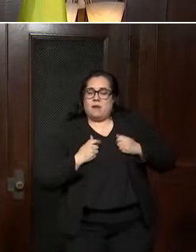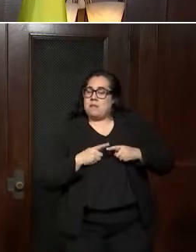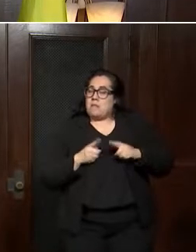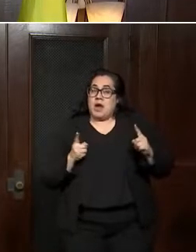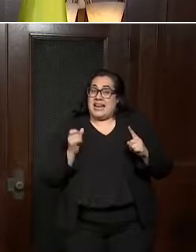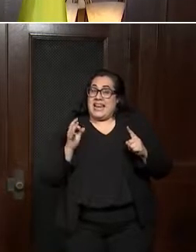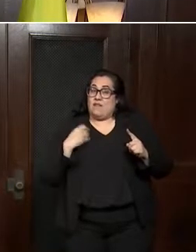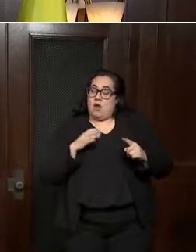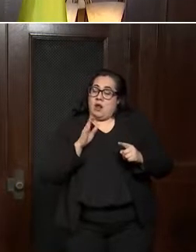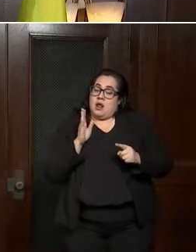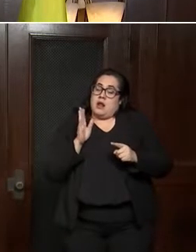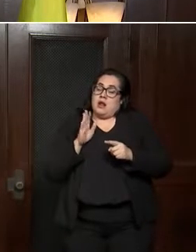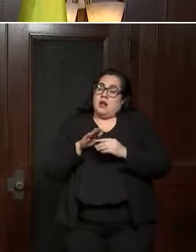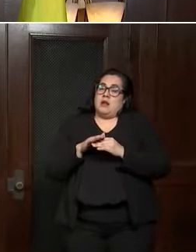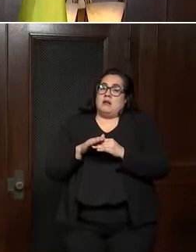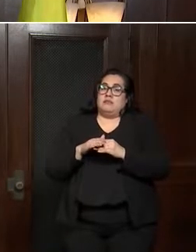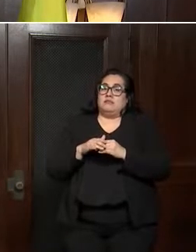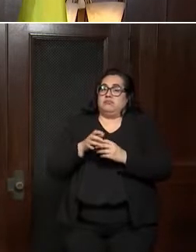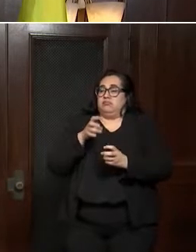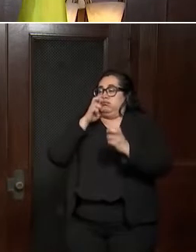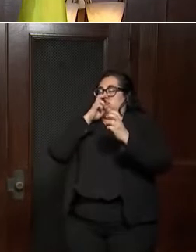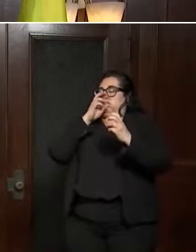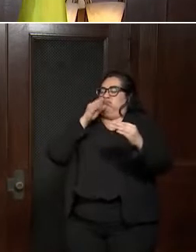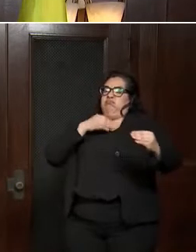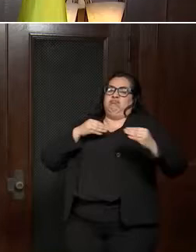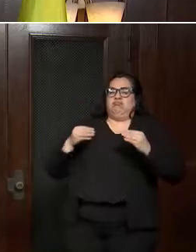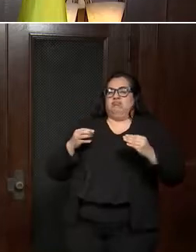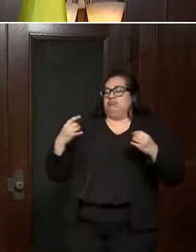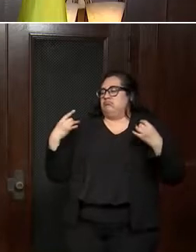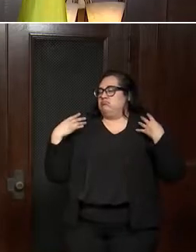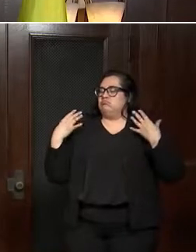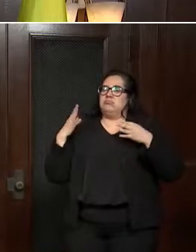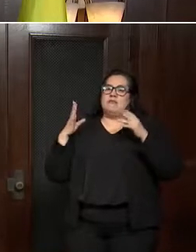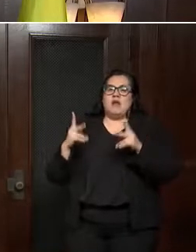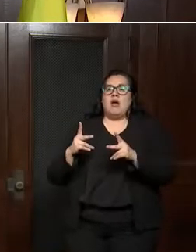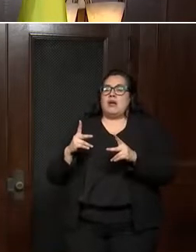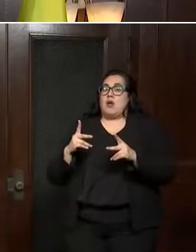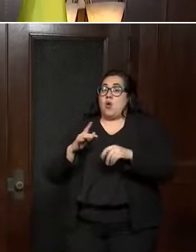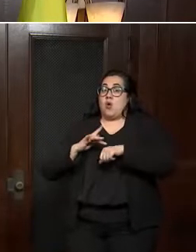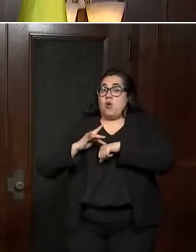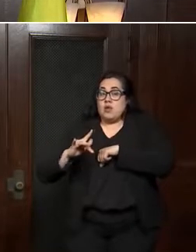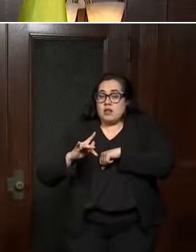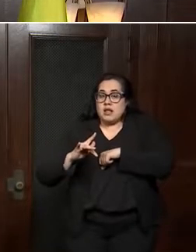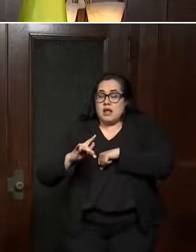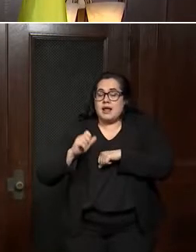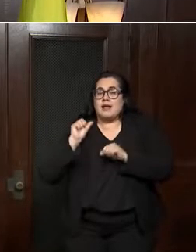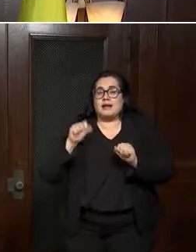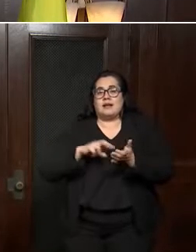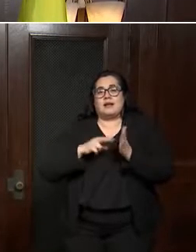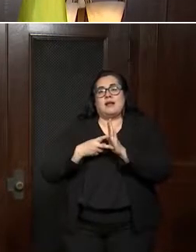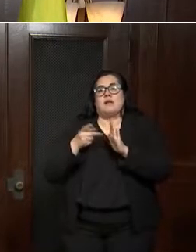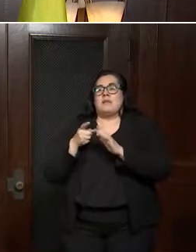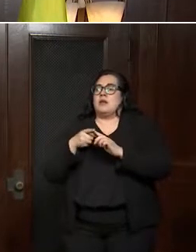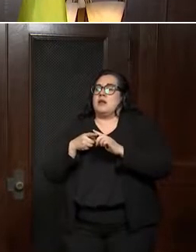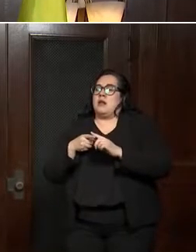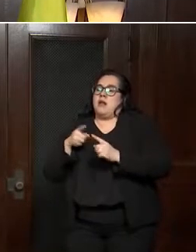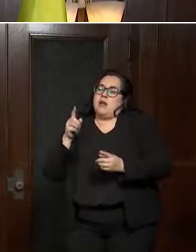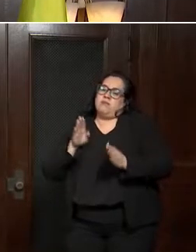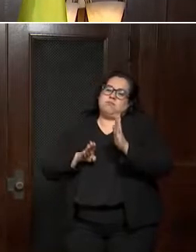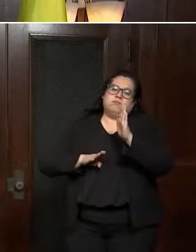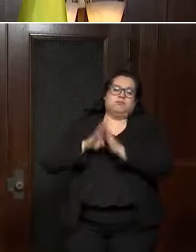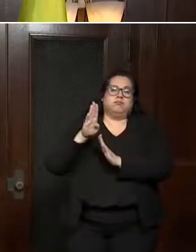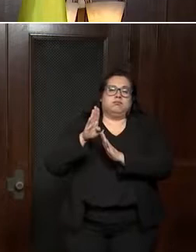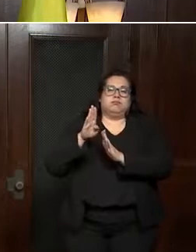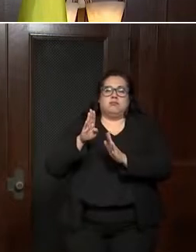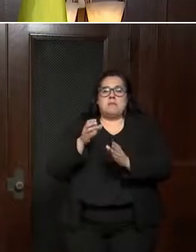si levantamos las restricciones demasiado temprano, puede resultar en un resurgimiento